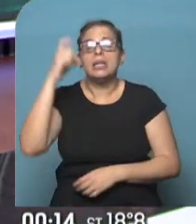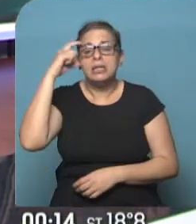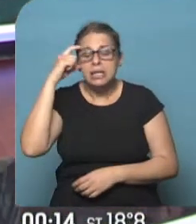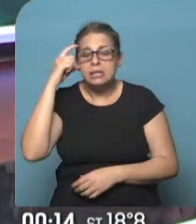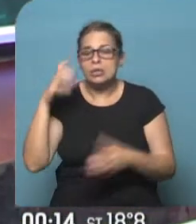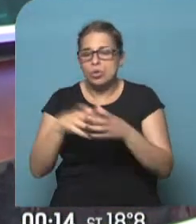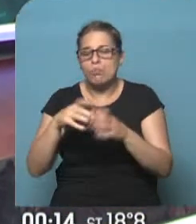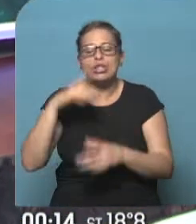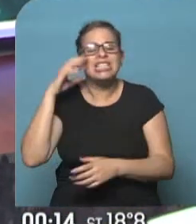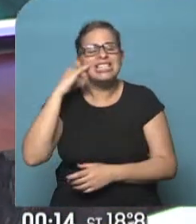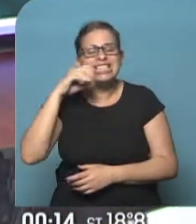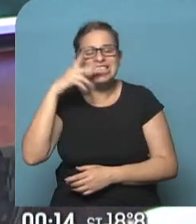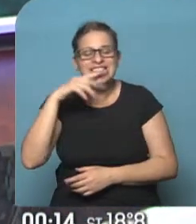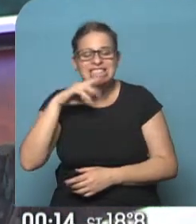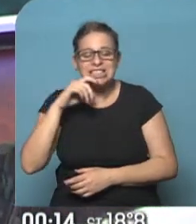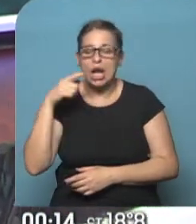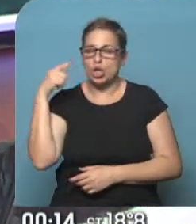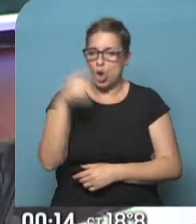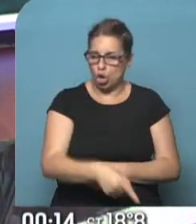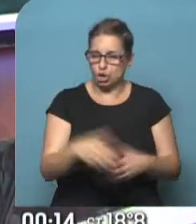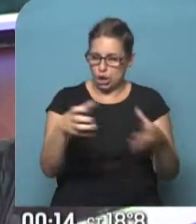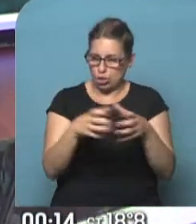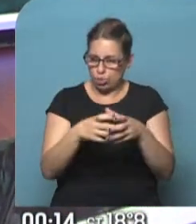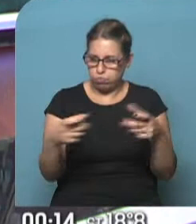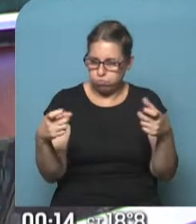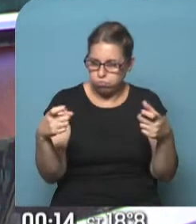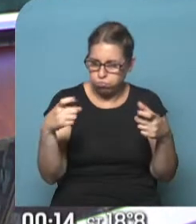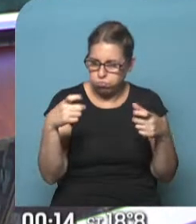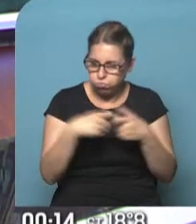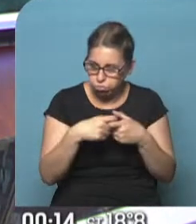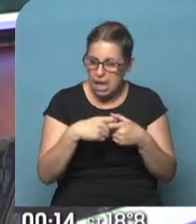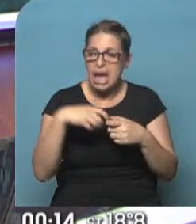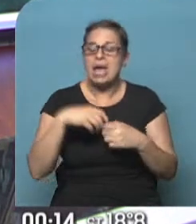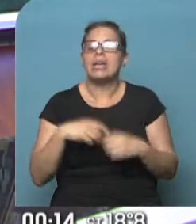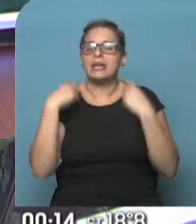grupo chiita que está en contra de la coalición nada menos que árabe.